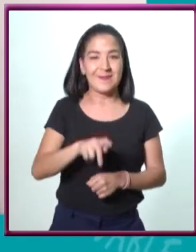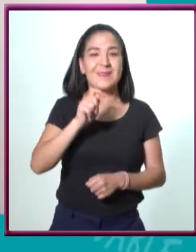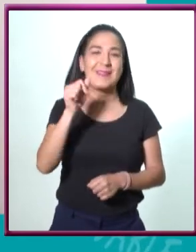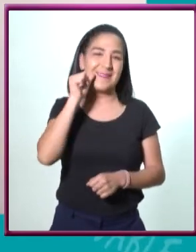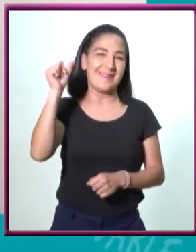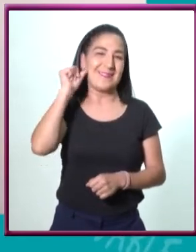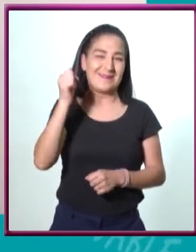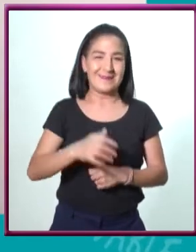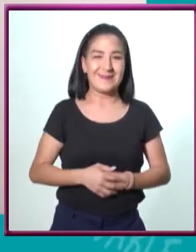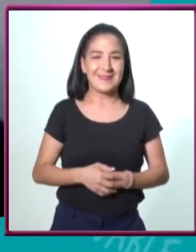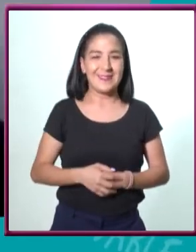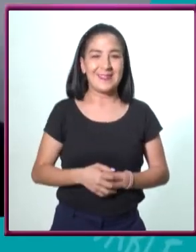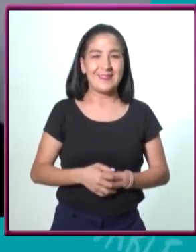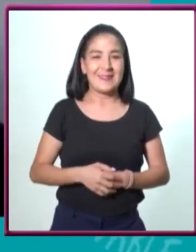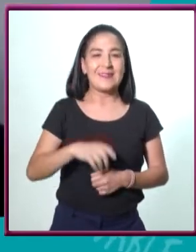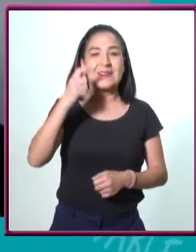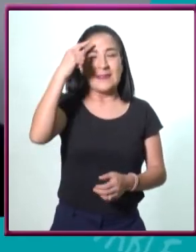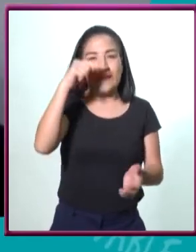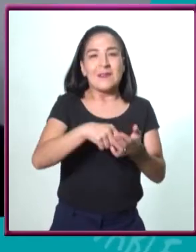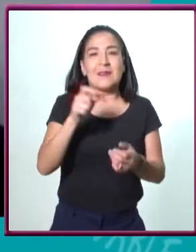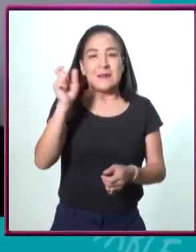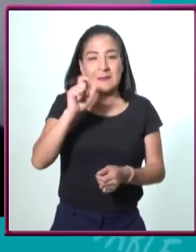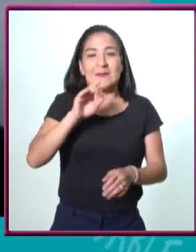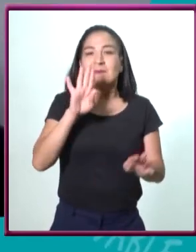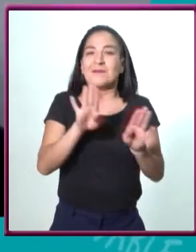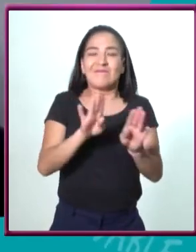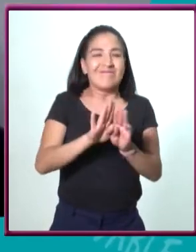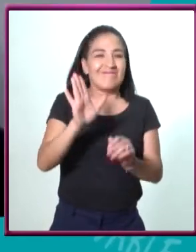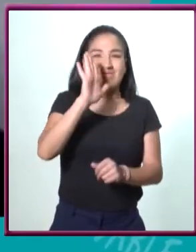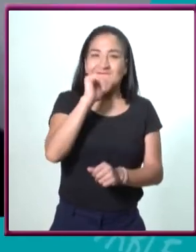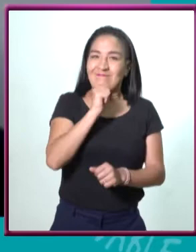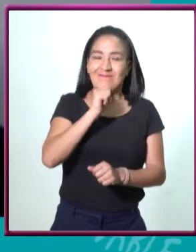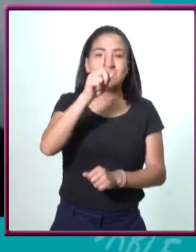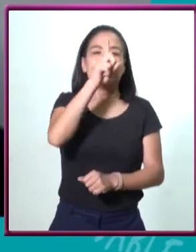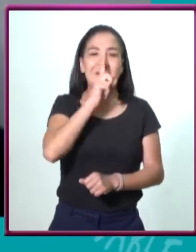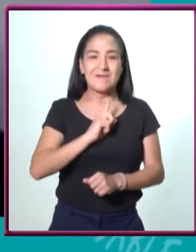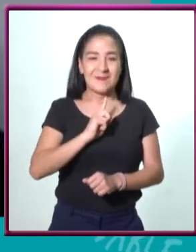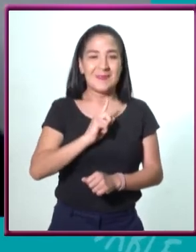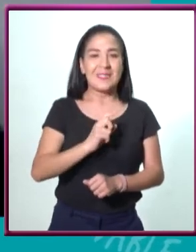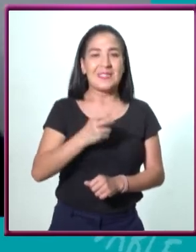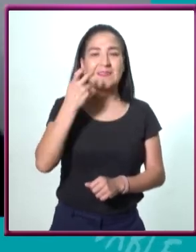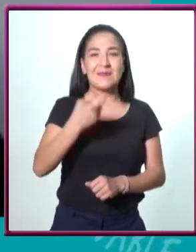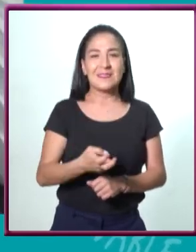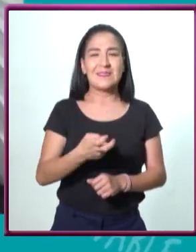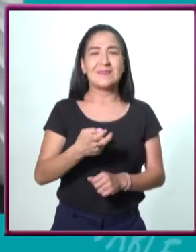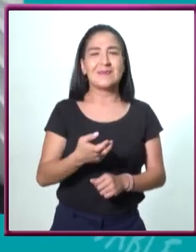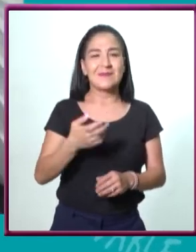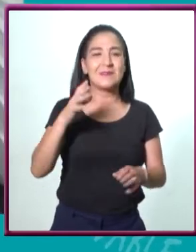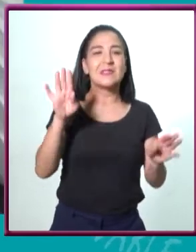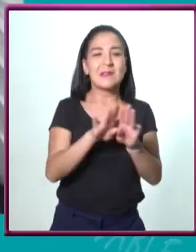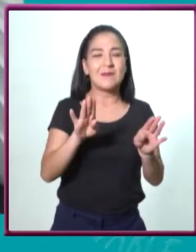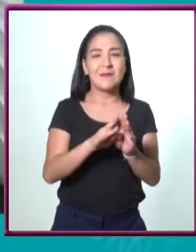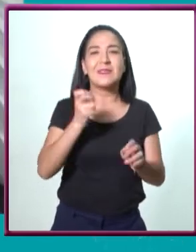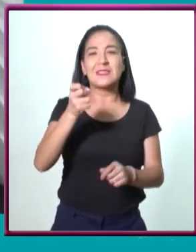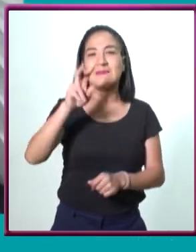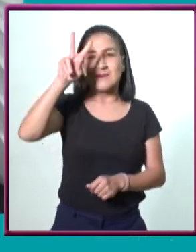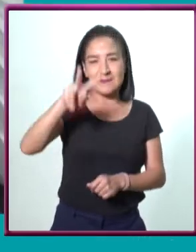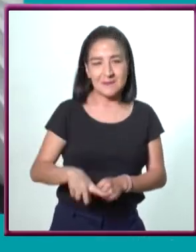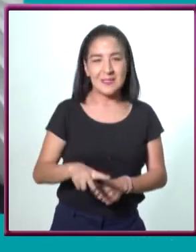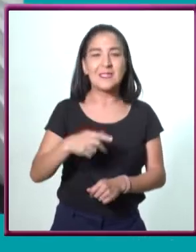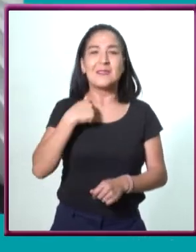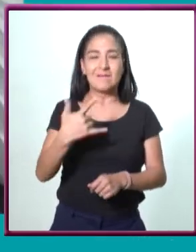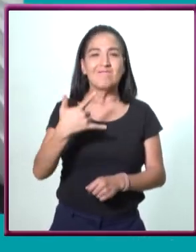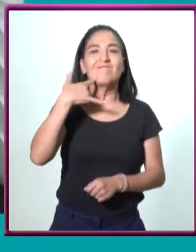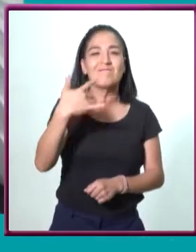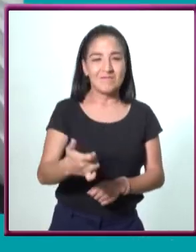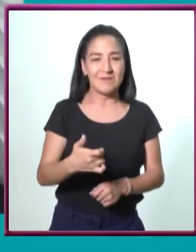verdad fue ayer. Creo que hay ocasiones en las que es inevitable mentir. Sí las hay. Pues la verdad, yo